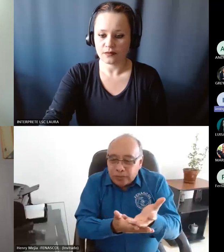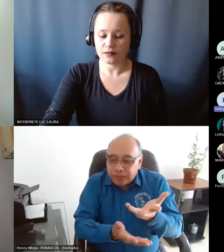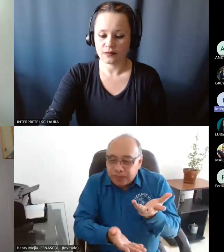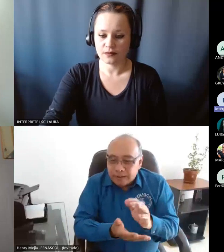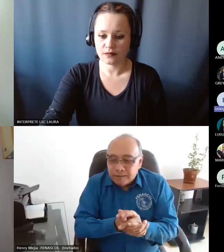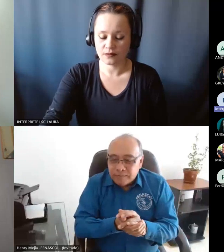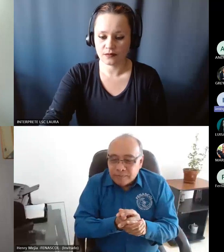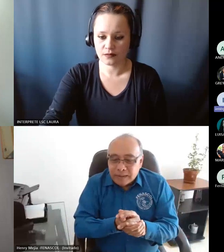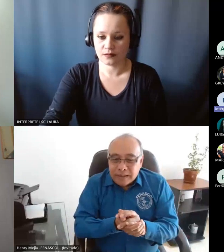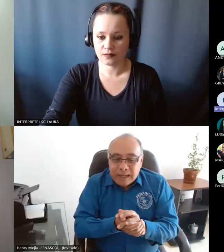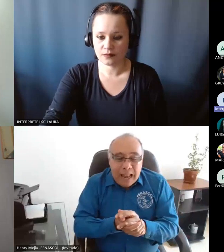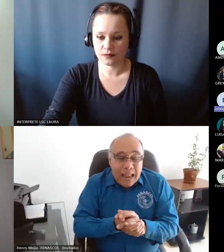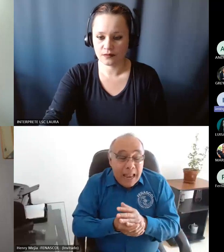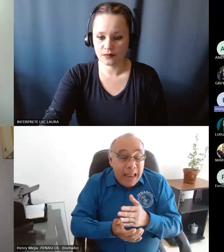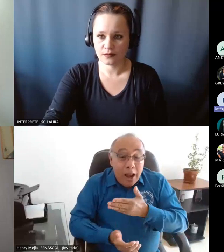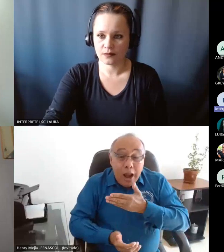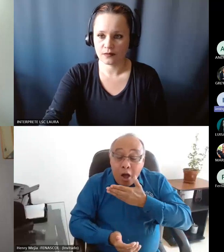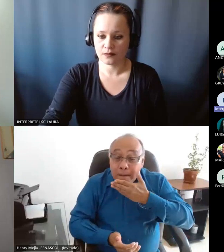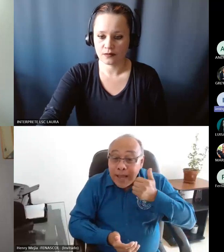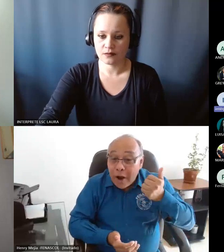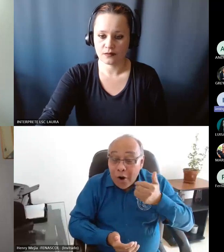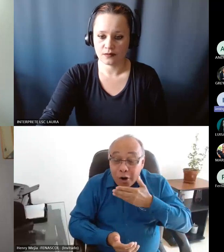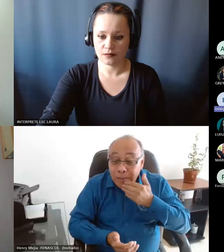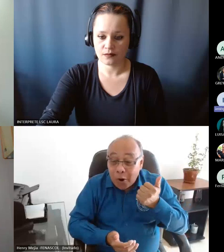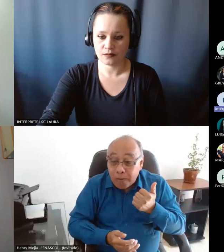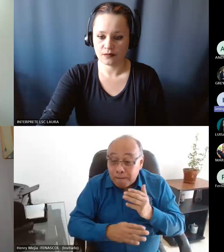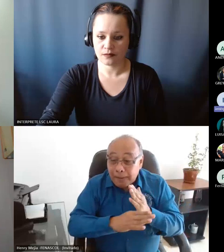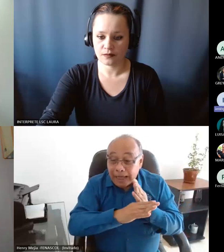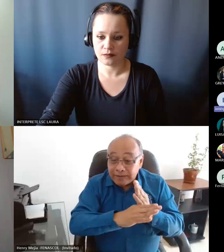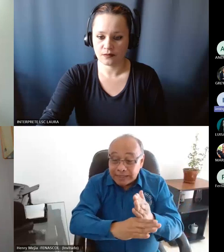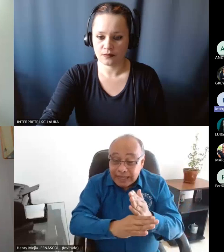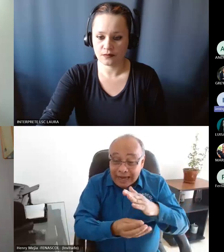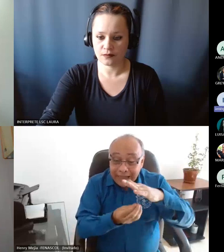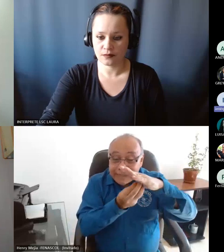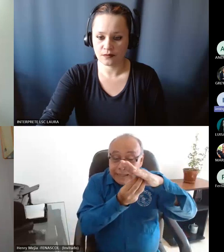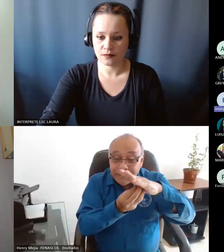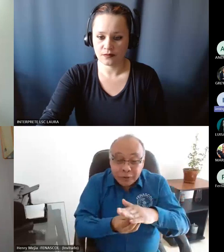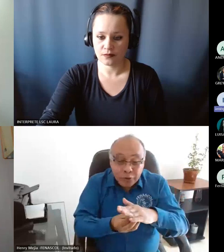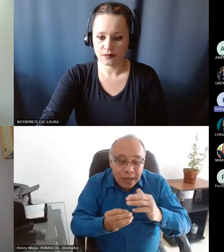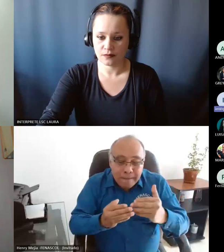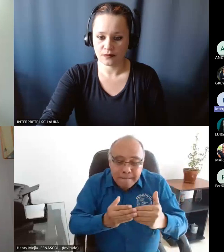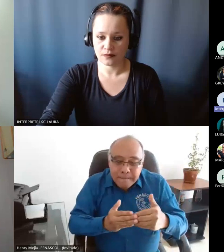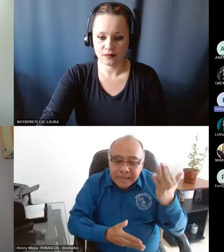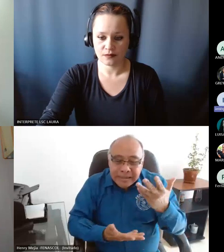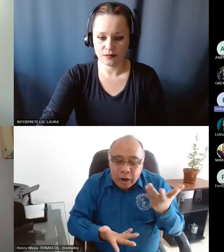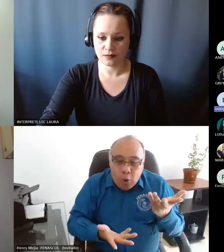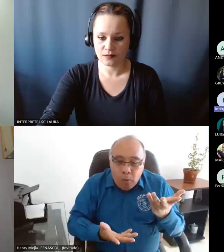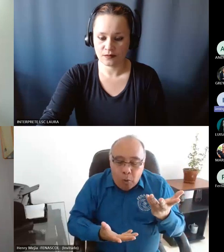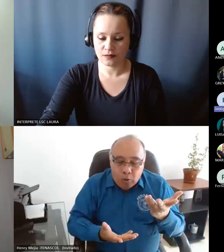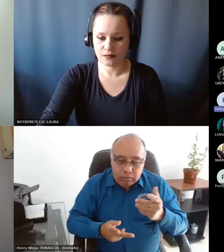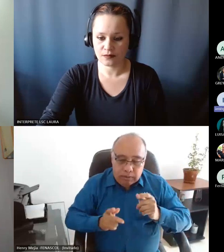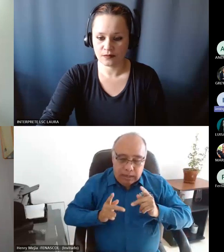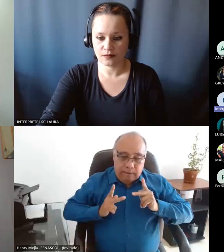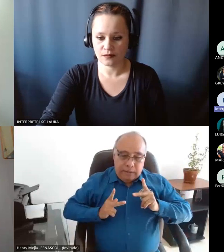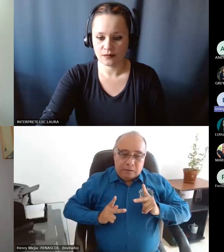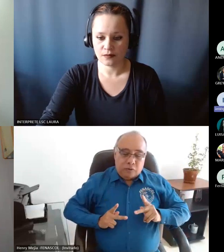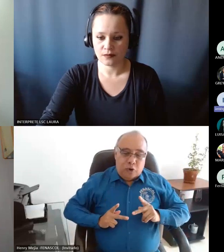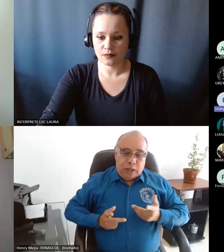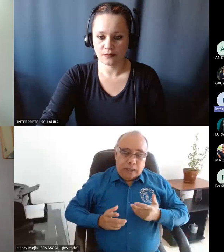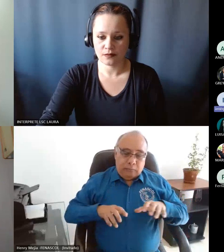quiero frente a recomendaciones sugerencias creo que lo mejor para evitar la